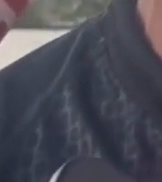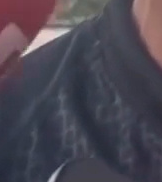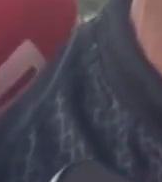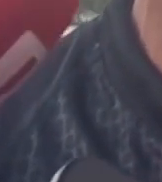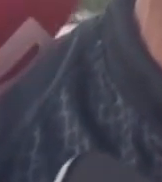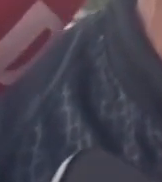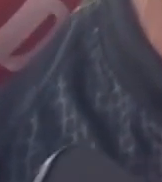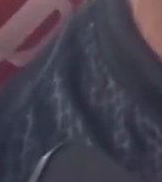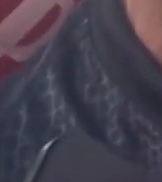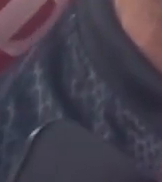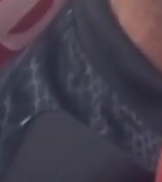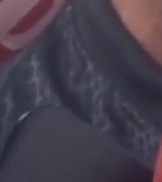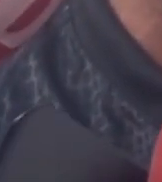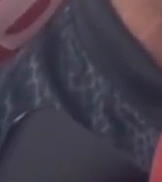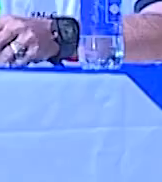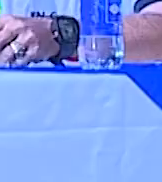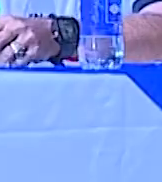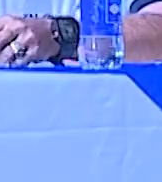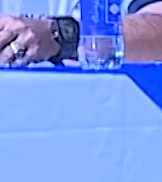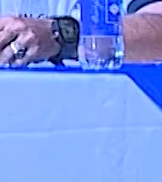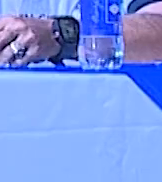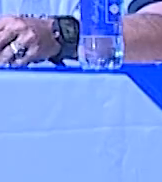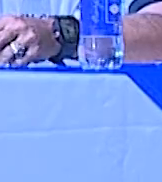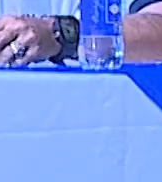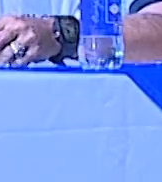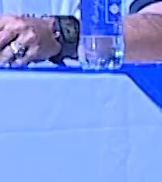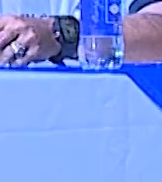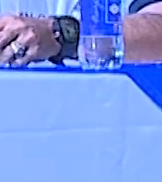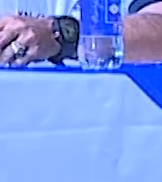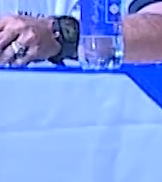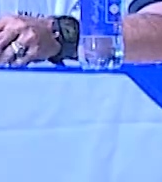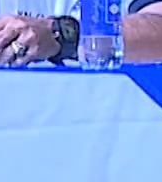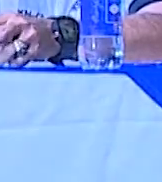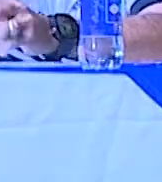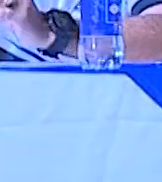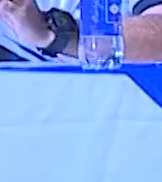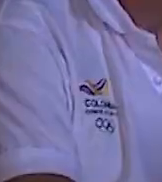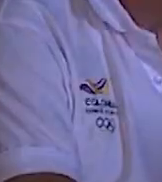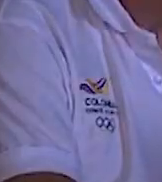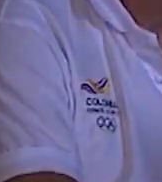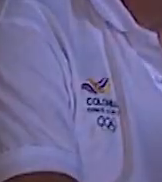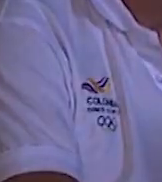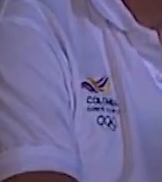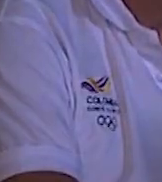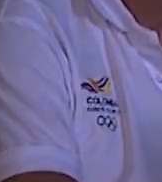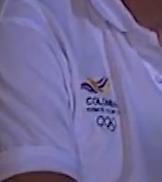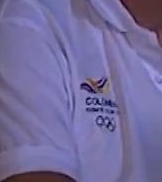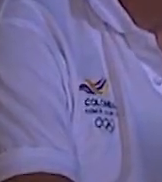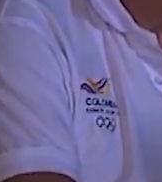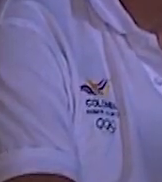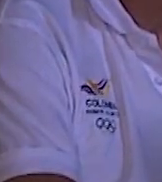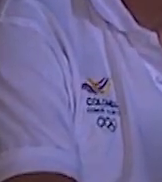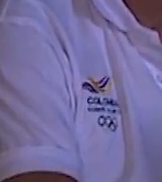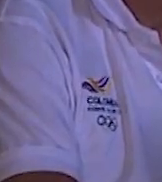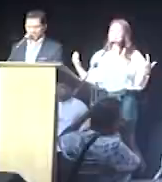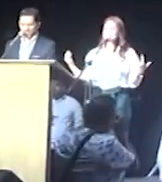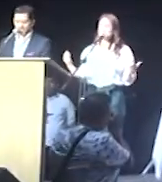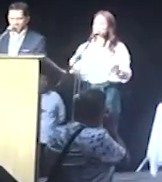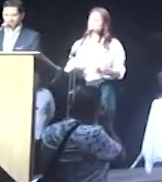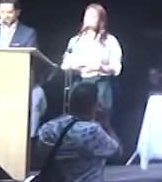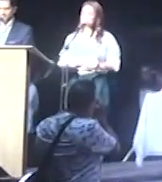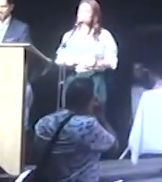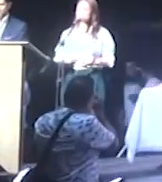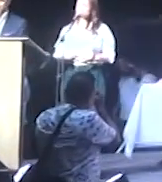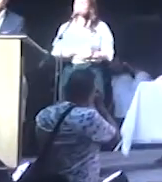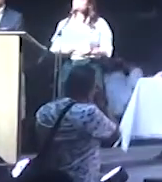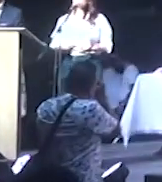conoce, un equipo que tiene un trabajo acumulado muy importante. Este año el convenio fue realizado con Alianza FC de Valledupar, que al estar en torneos Conmebol